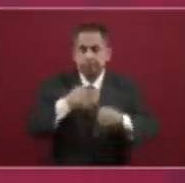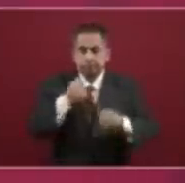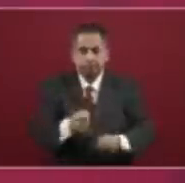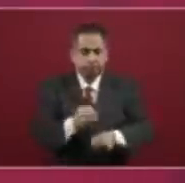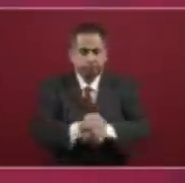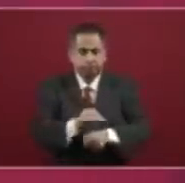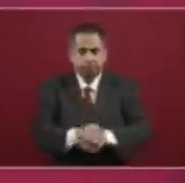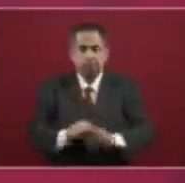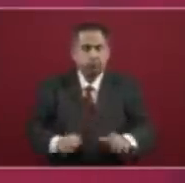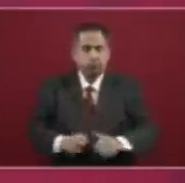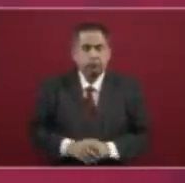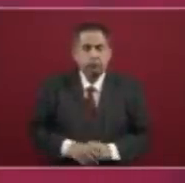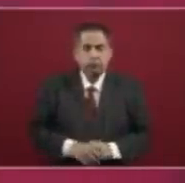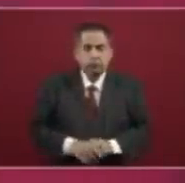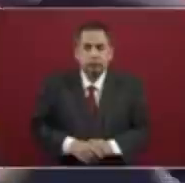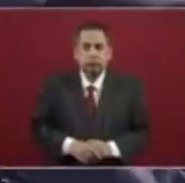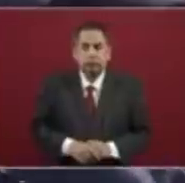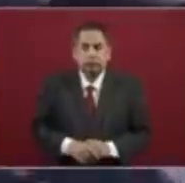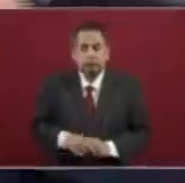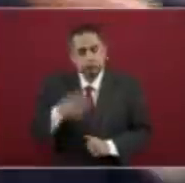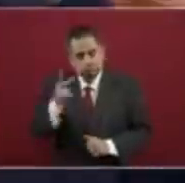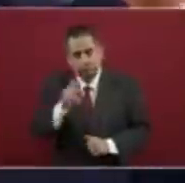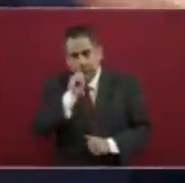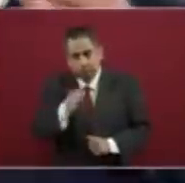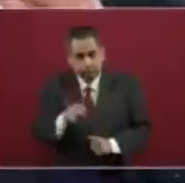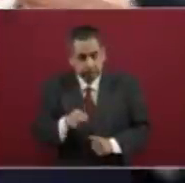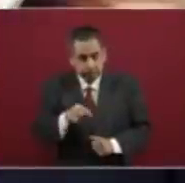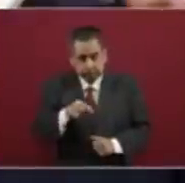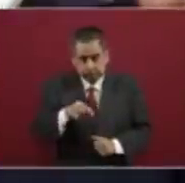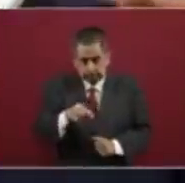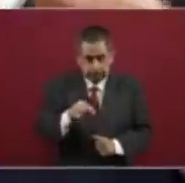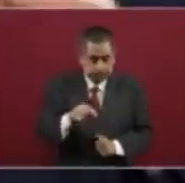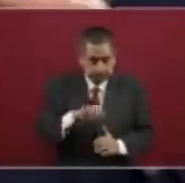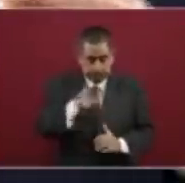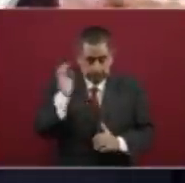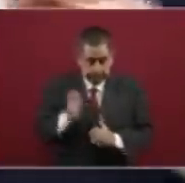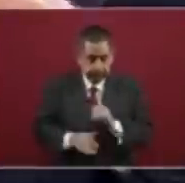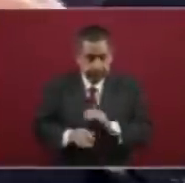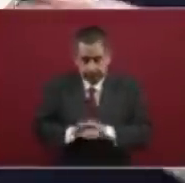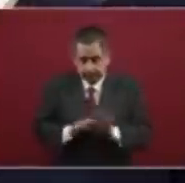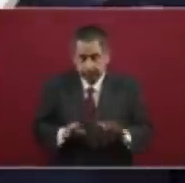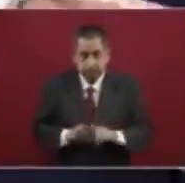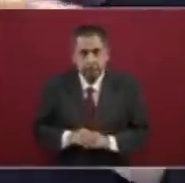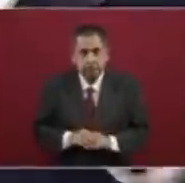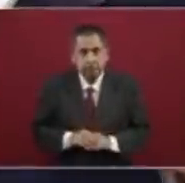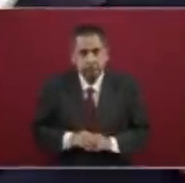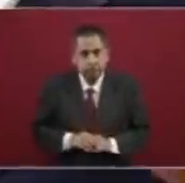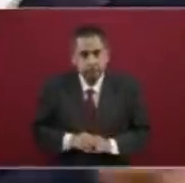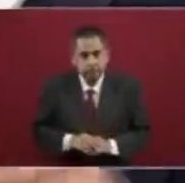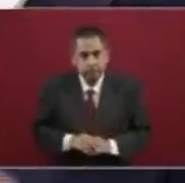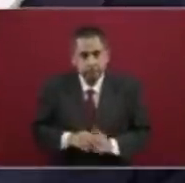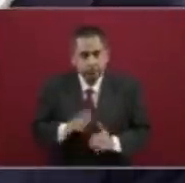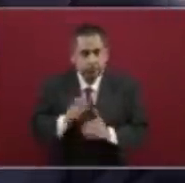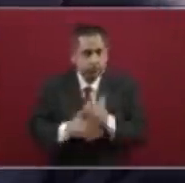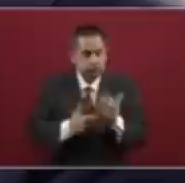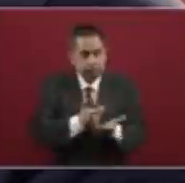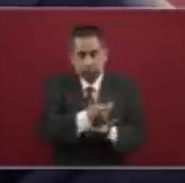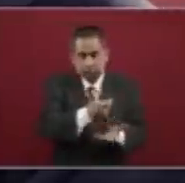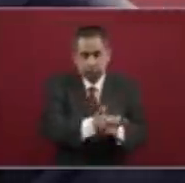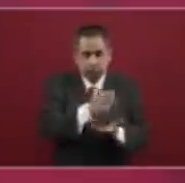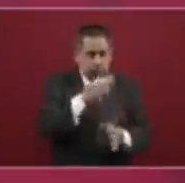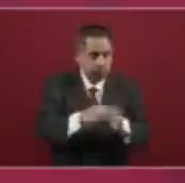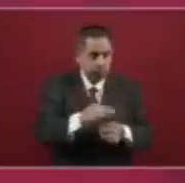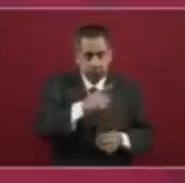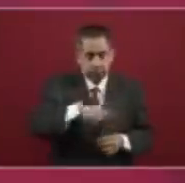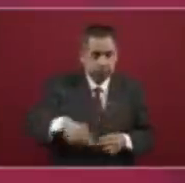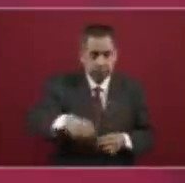Bueno, pero terminando de resolver que se le pague bien a los